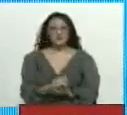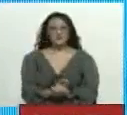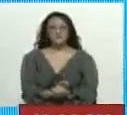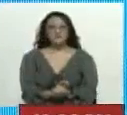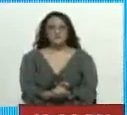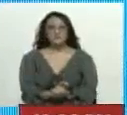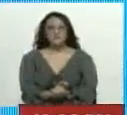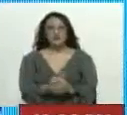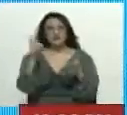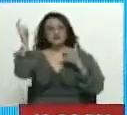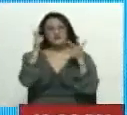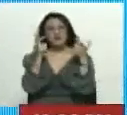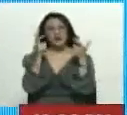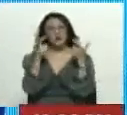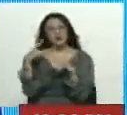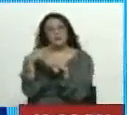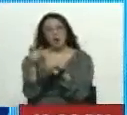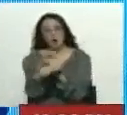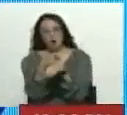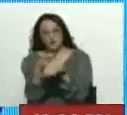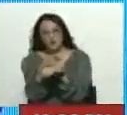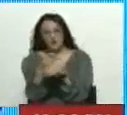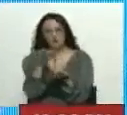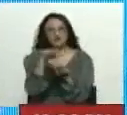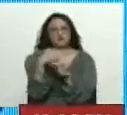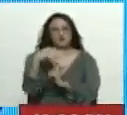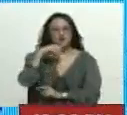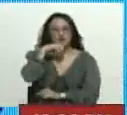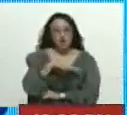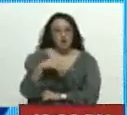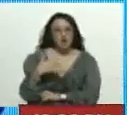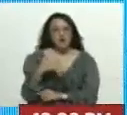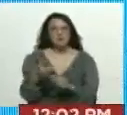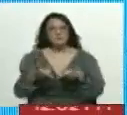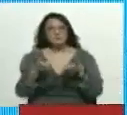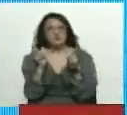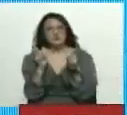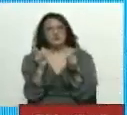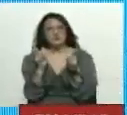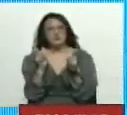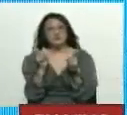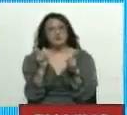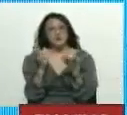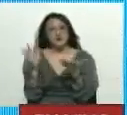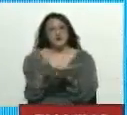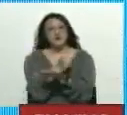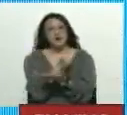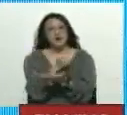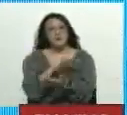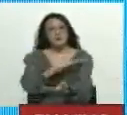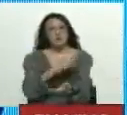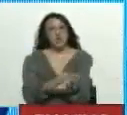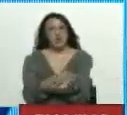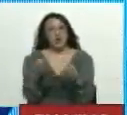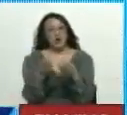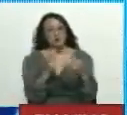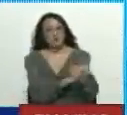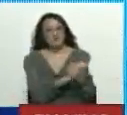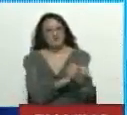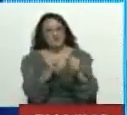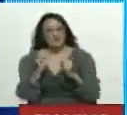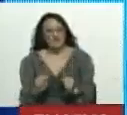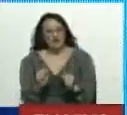comandante Chávez su gobierno las circunstancias históricas permitieron arrebatarle el poder a la burguesía sobre todo